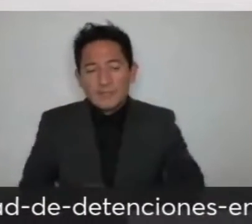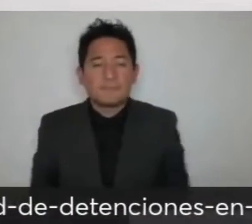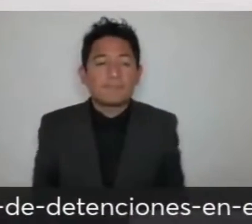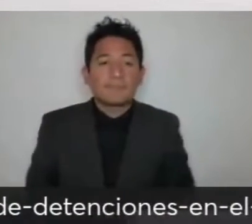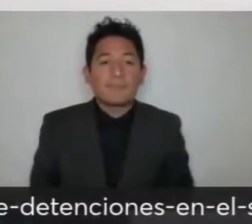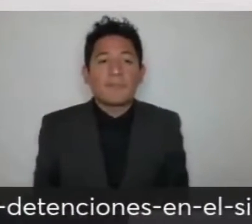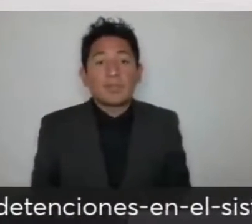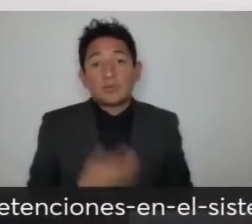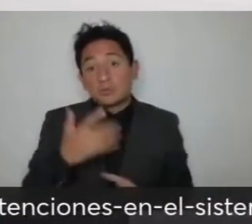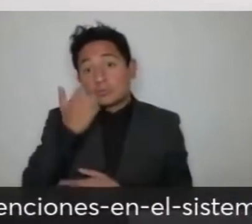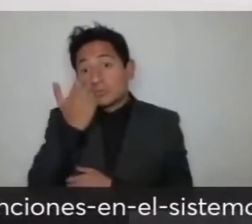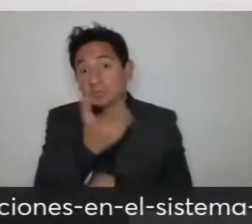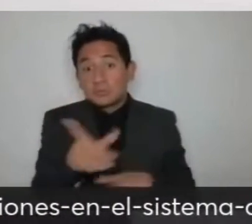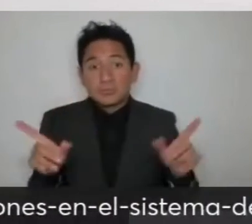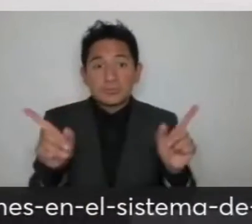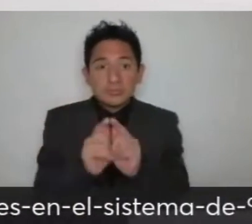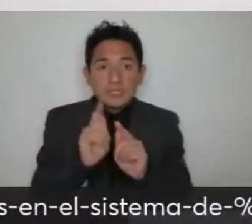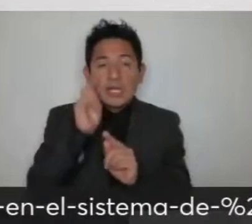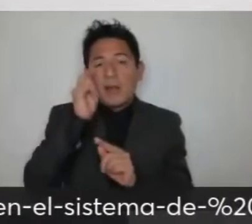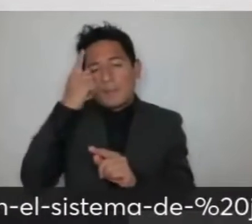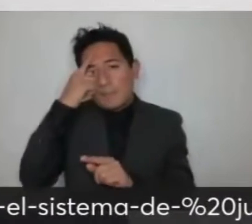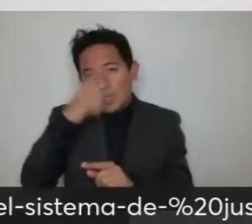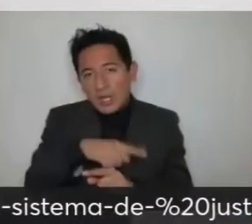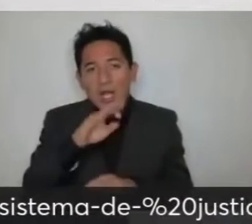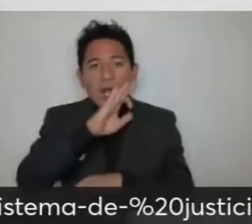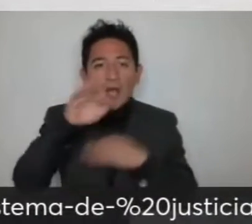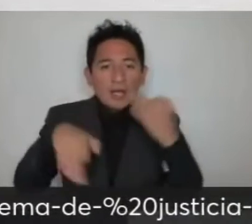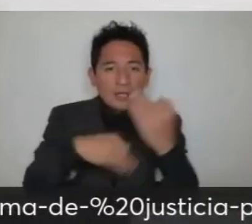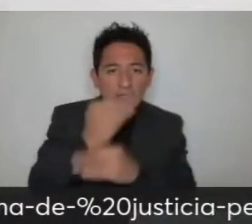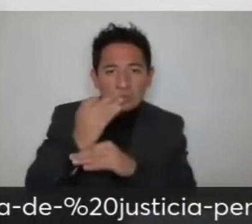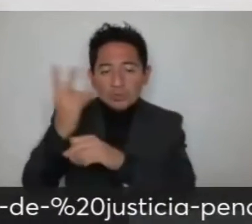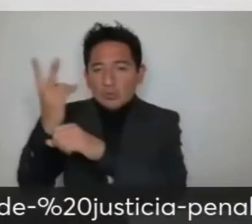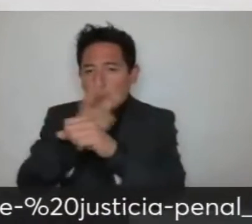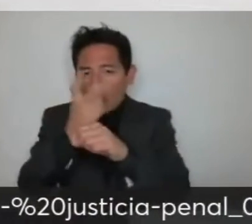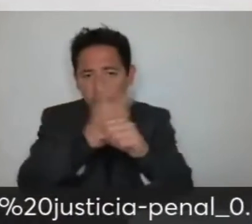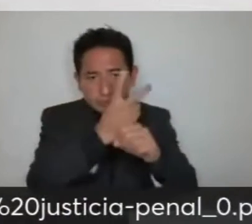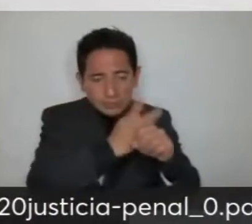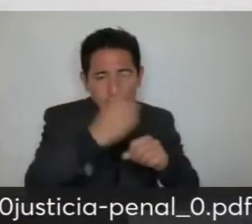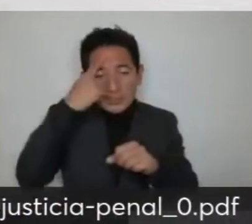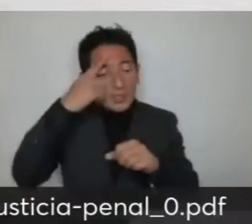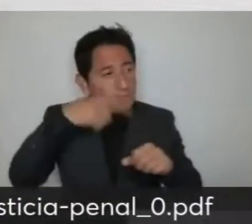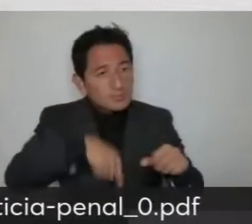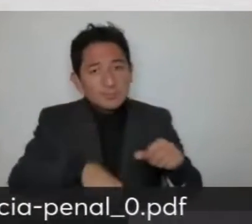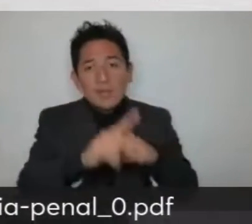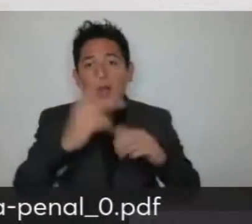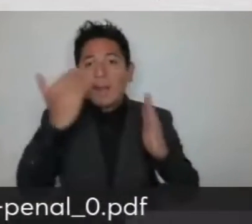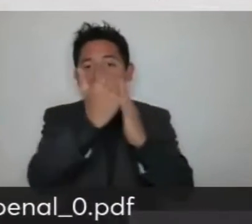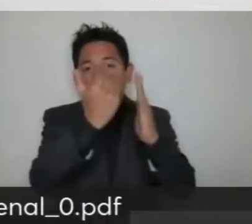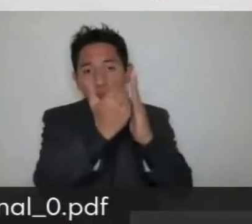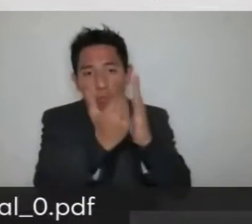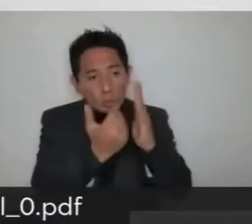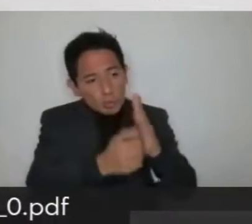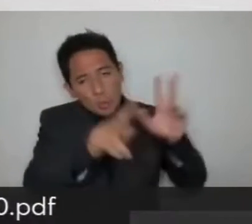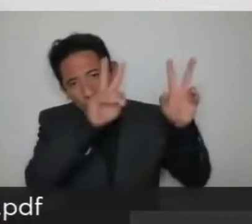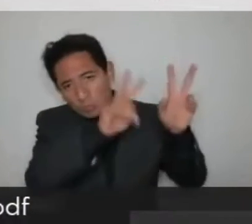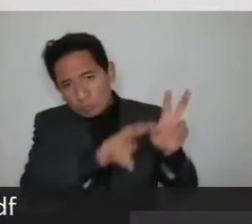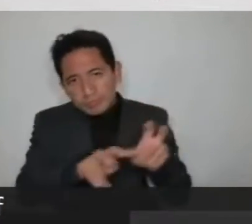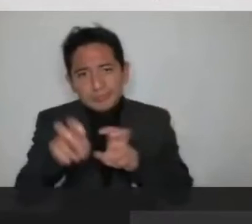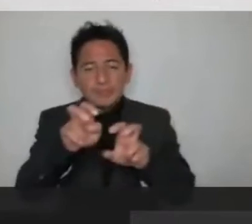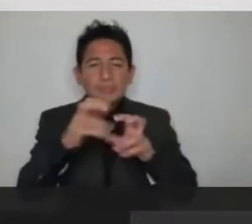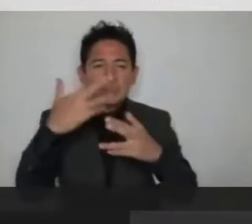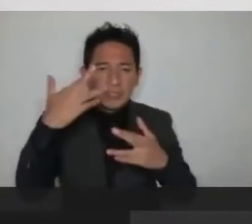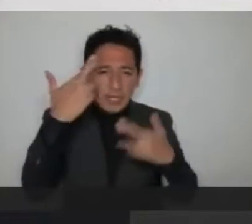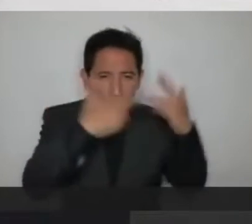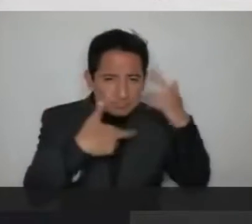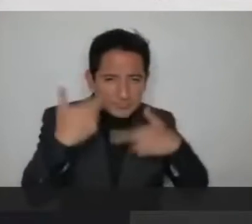cerrar diciendo que que que la invitación a tener el protocolo sin duda puede generarnos problematizar y la la la eh La